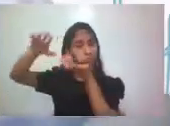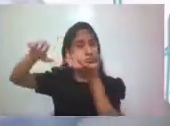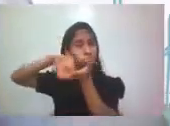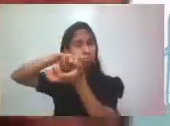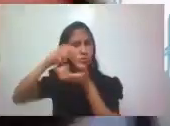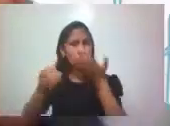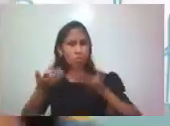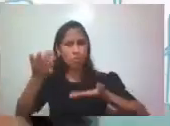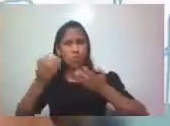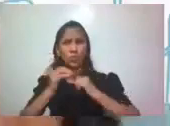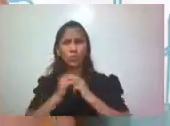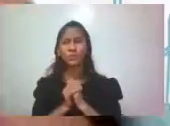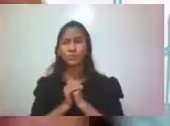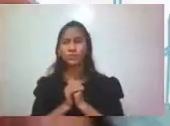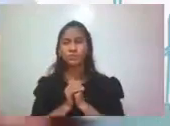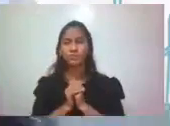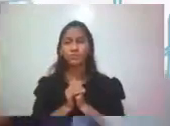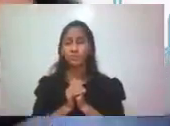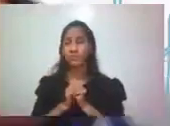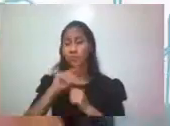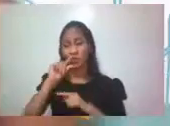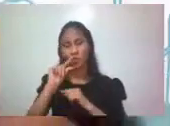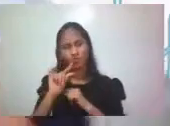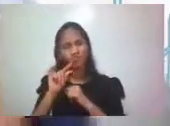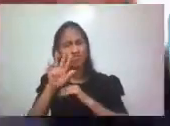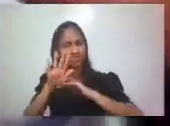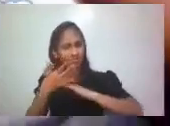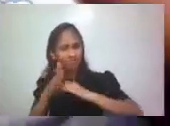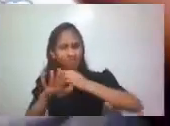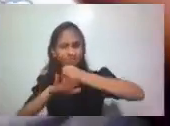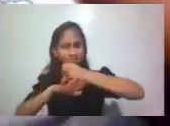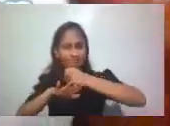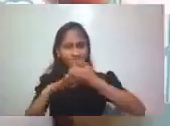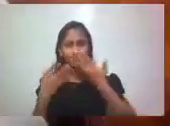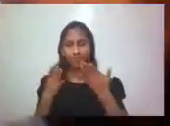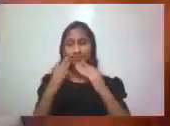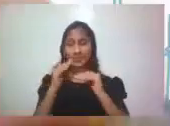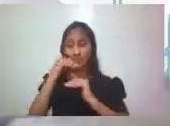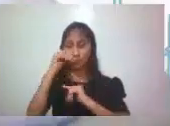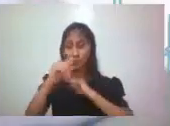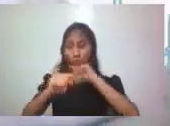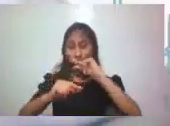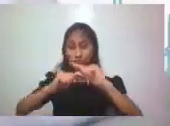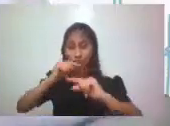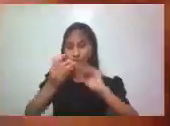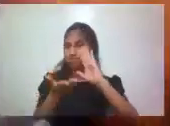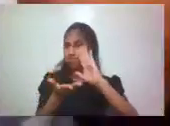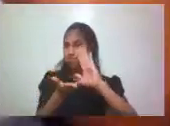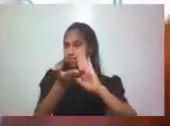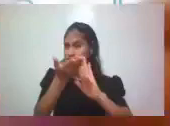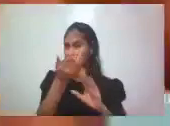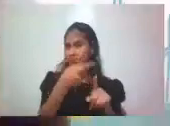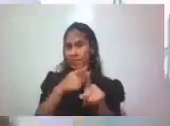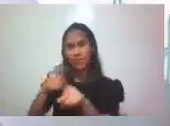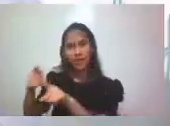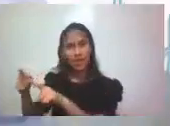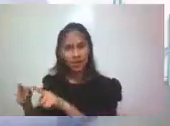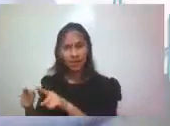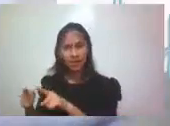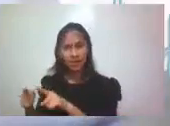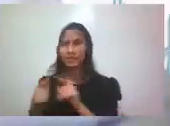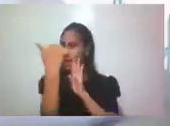son un poco bajos. Cuando terminamos ya de implementar nuestras acciones